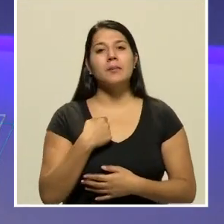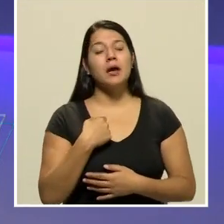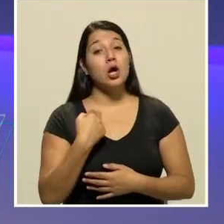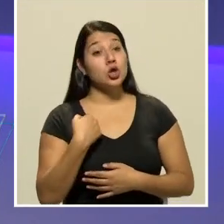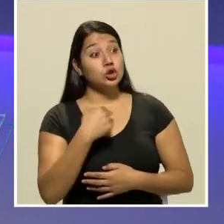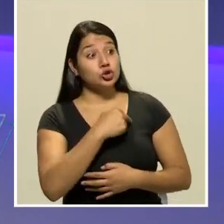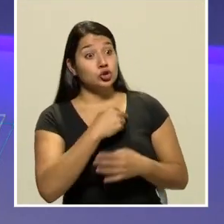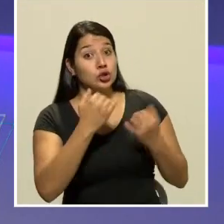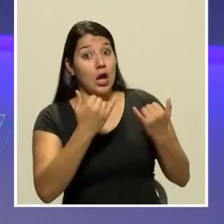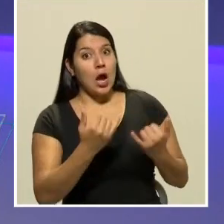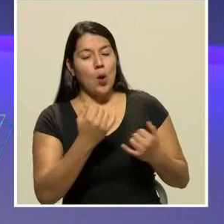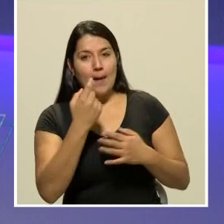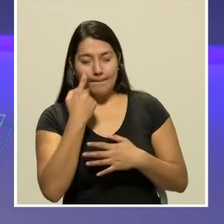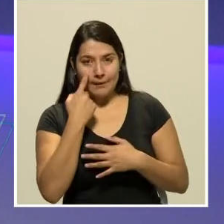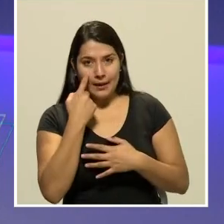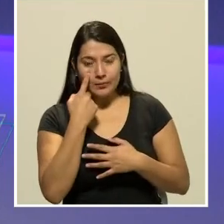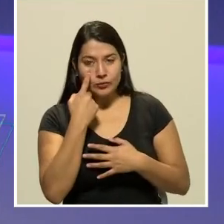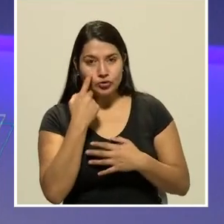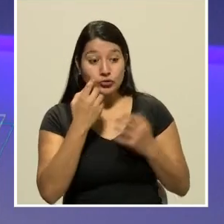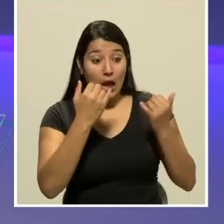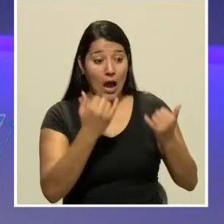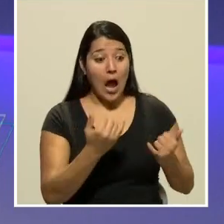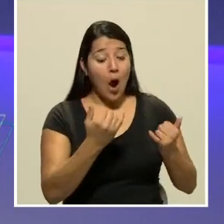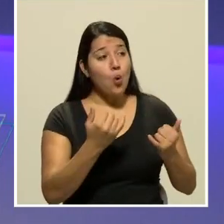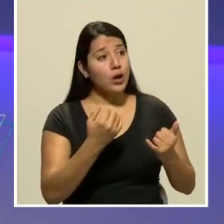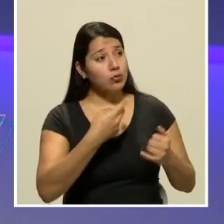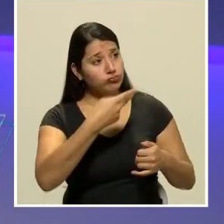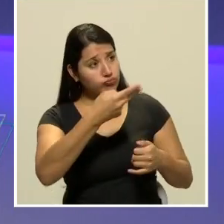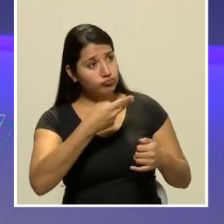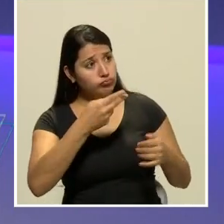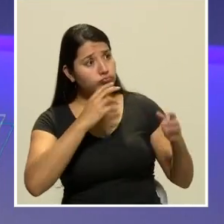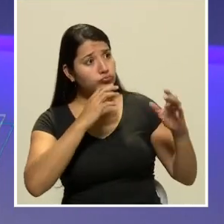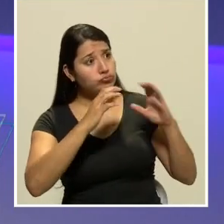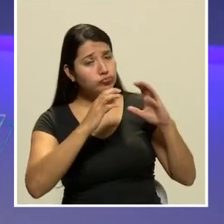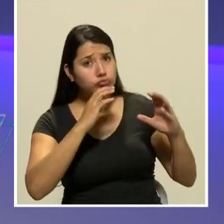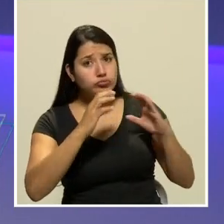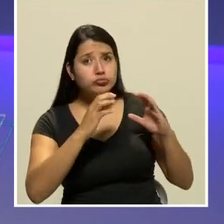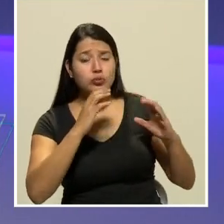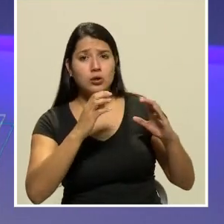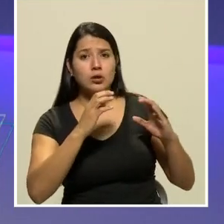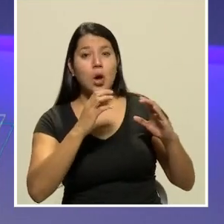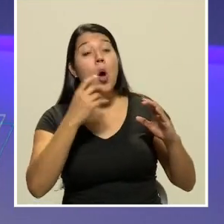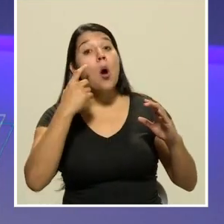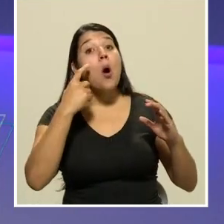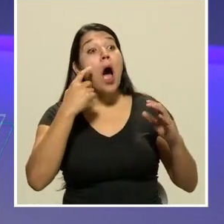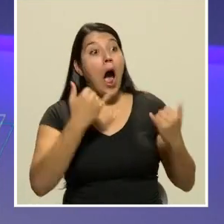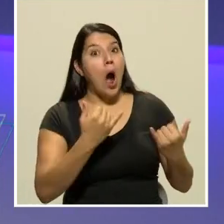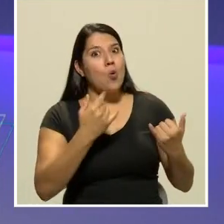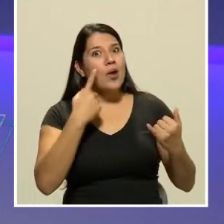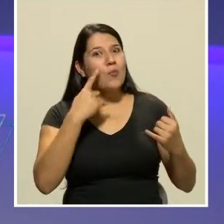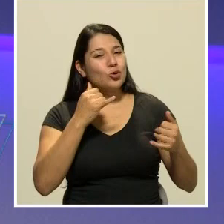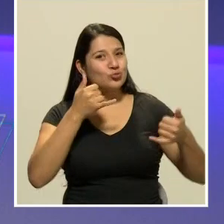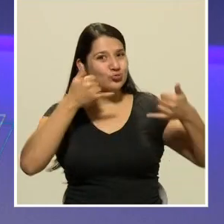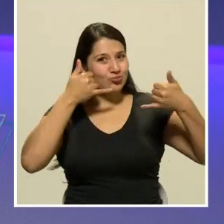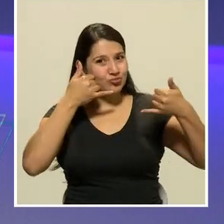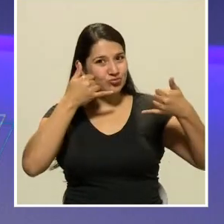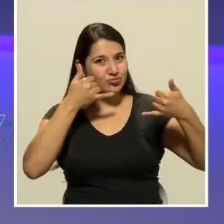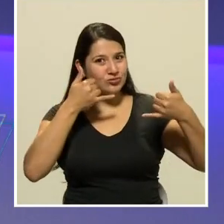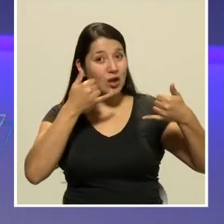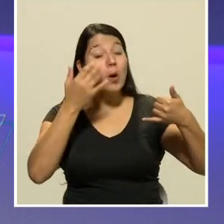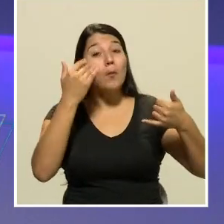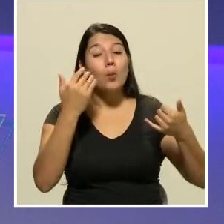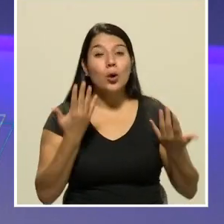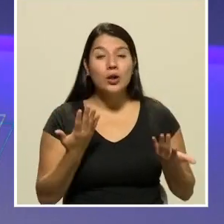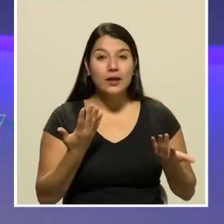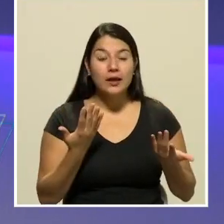estamos teniendo esta conversación de manera telefónica porque